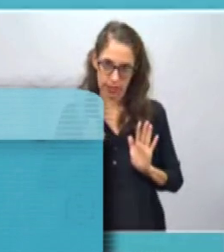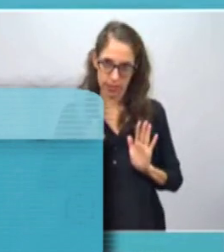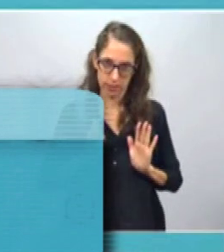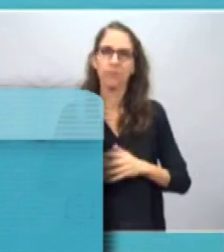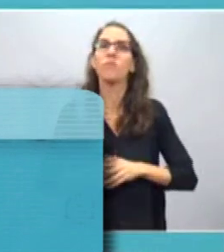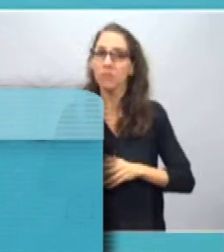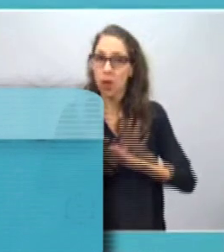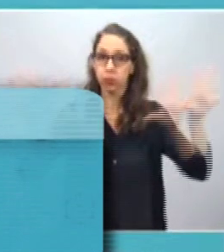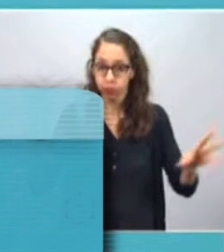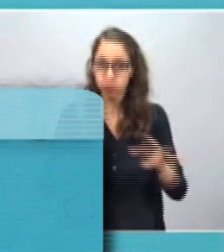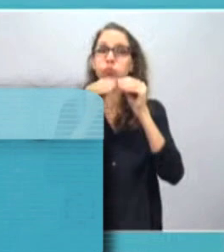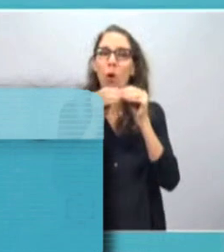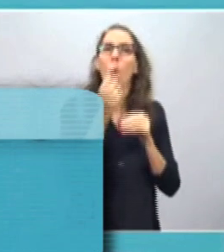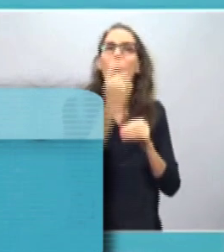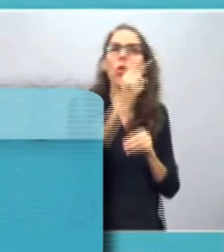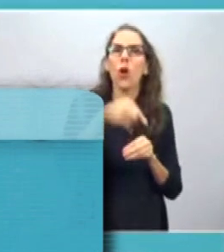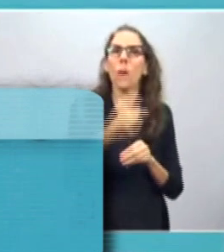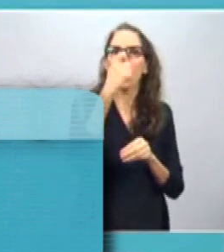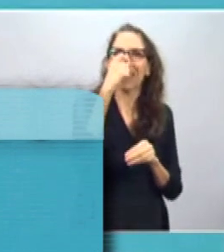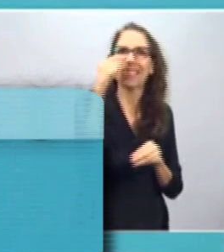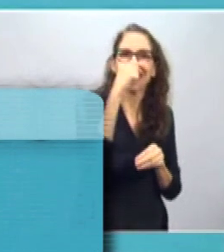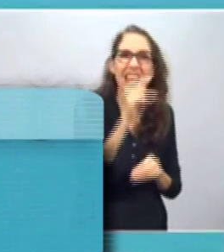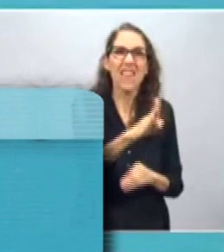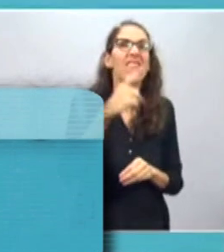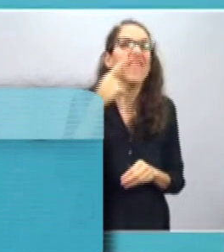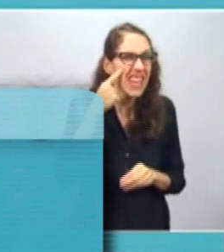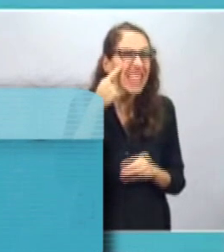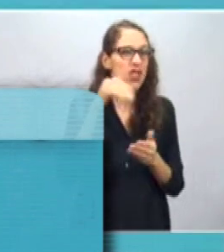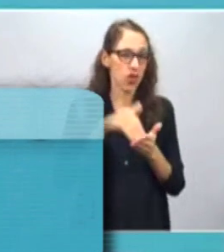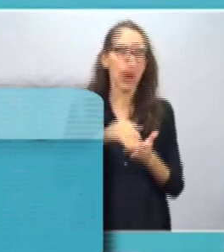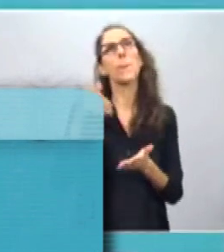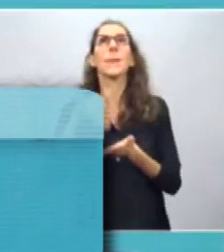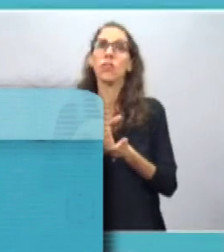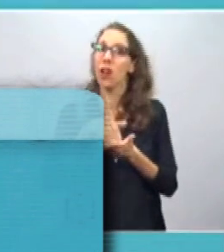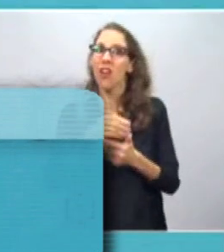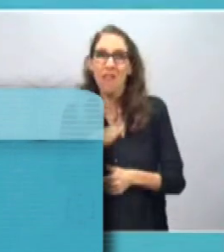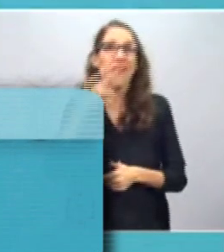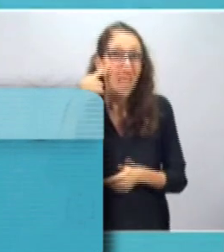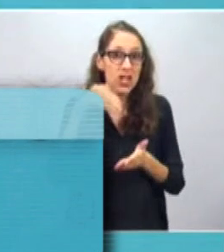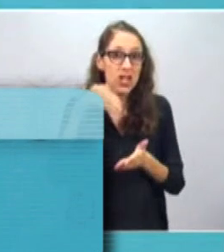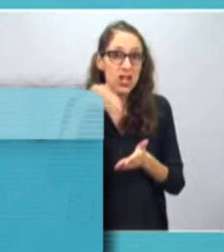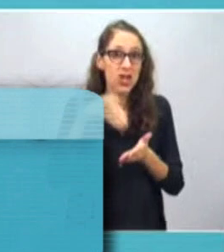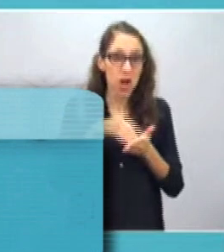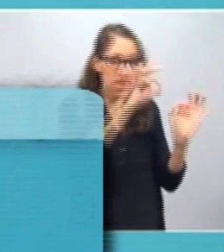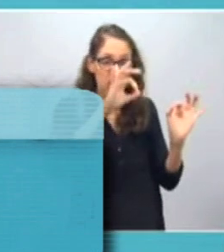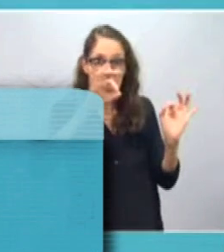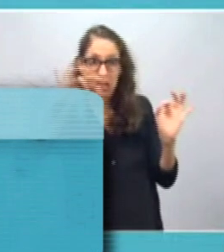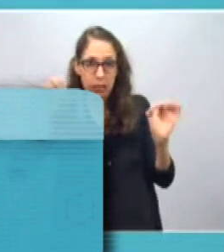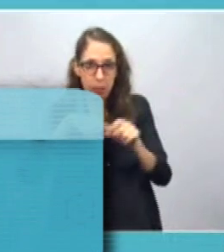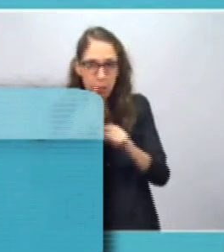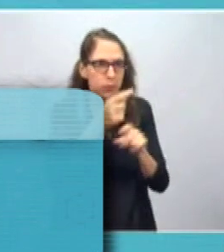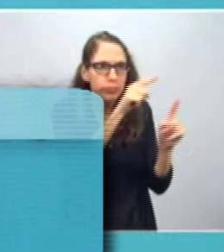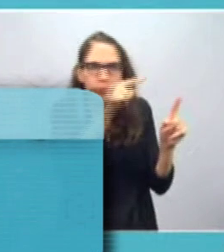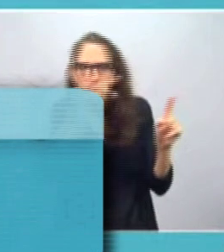deudas son 1,27 billones, es decir, millones de millones de pesos. No pusimos todos los ceros porque nadie entendería nada,